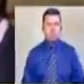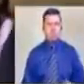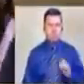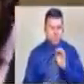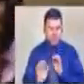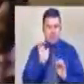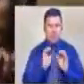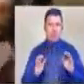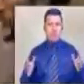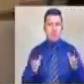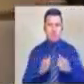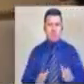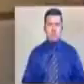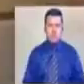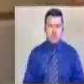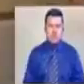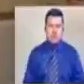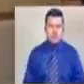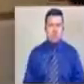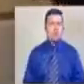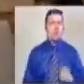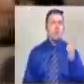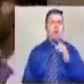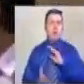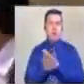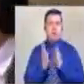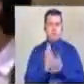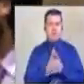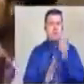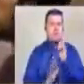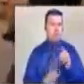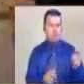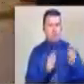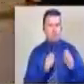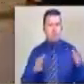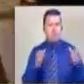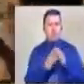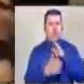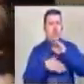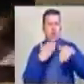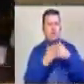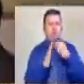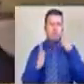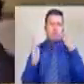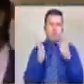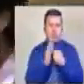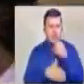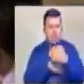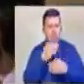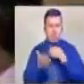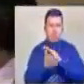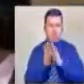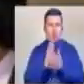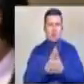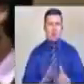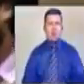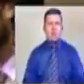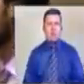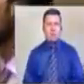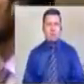defender no solo la paz, sino también todo lo que tenga que ver con el proceso de paz.